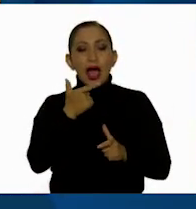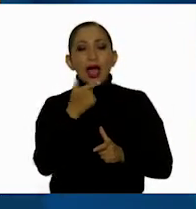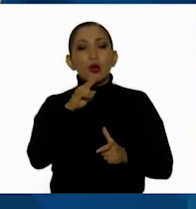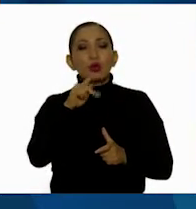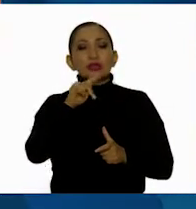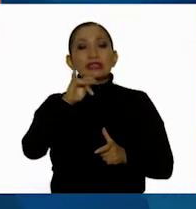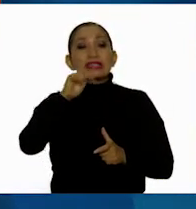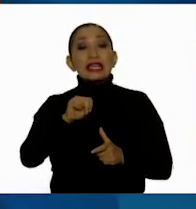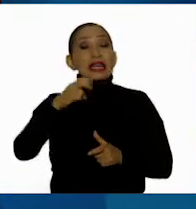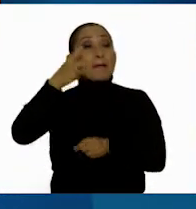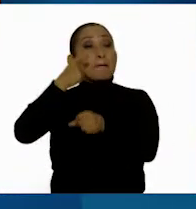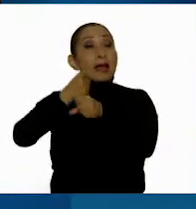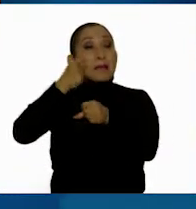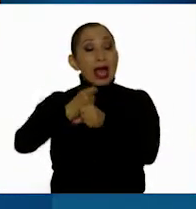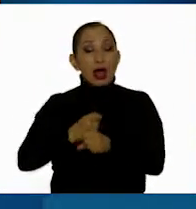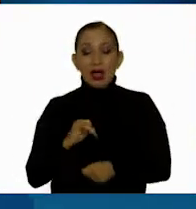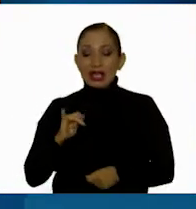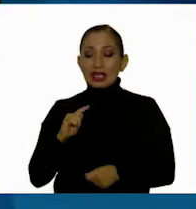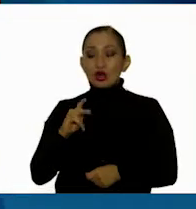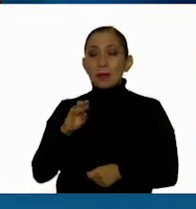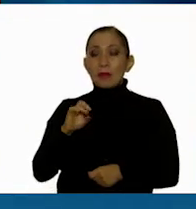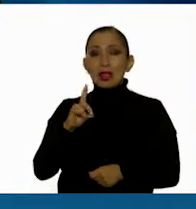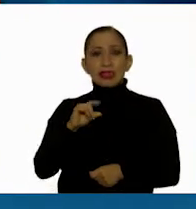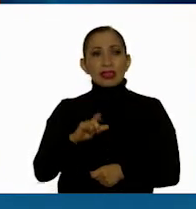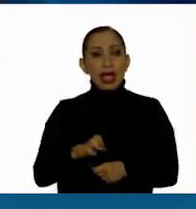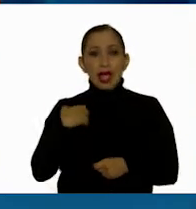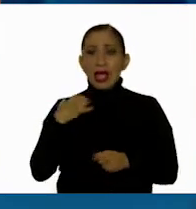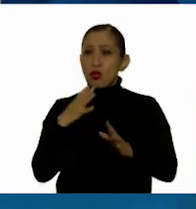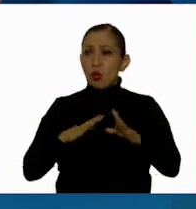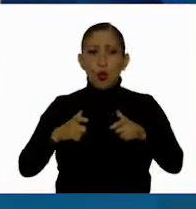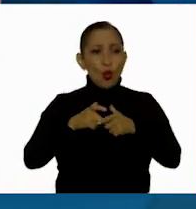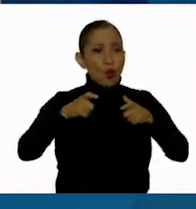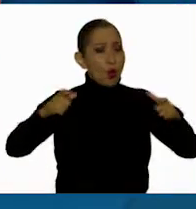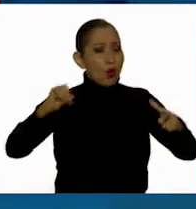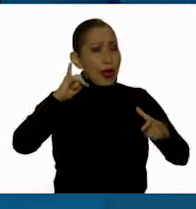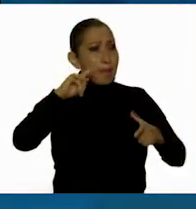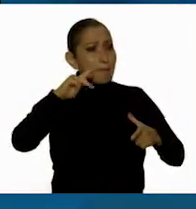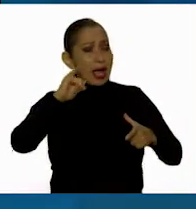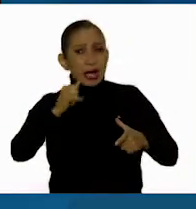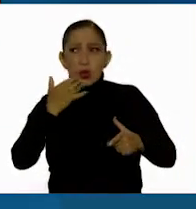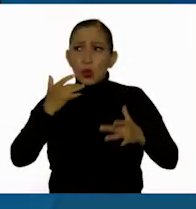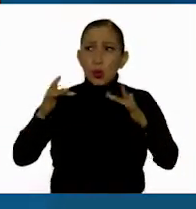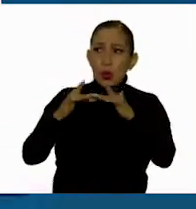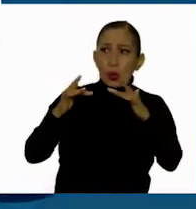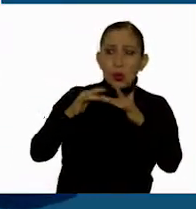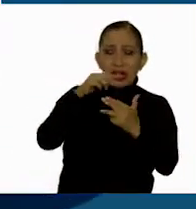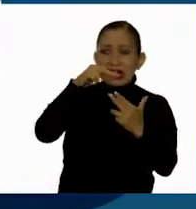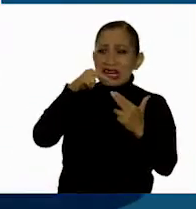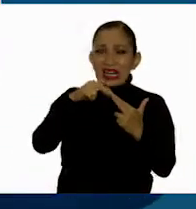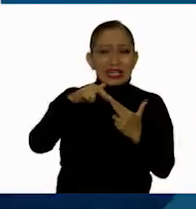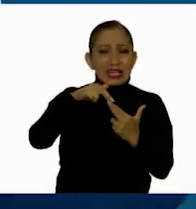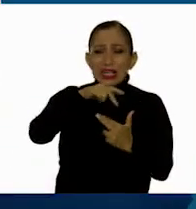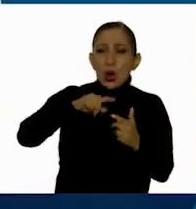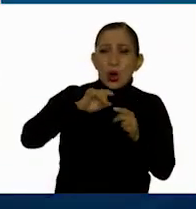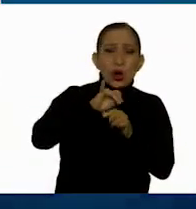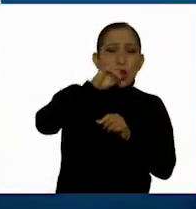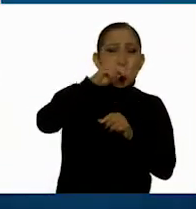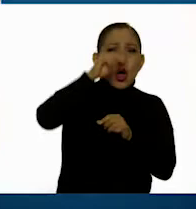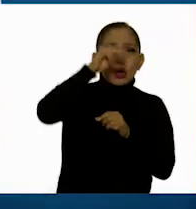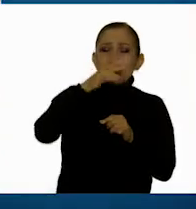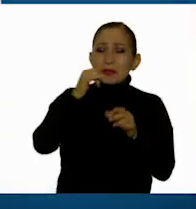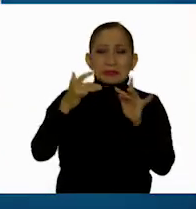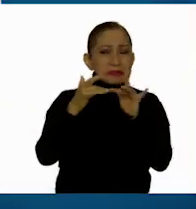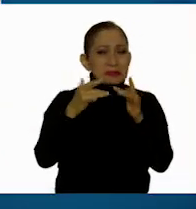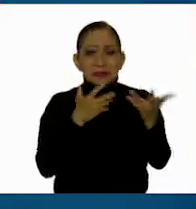I. Iturbide se vio encabezando un vasto imperio, casi incomunicado con sus regiones del norte. Las arcas